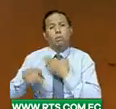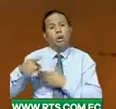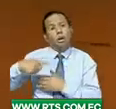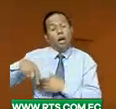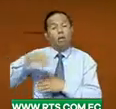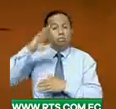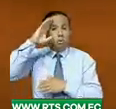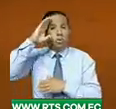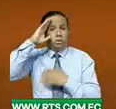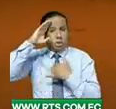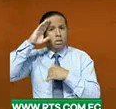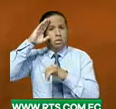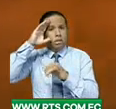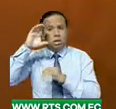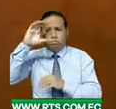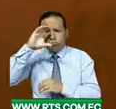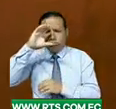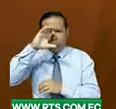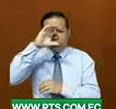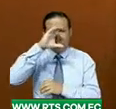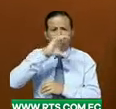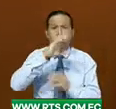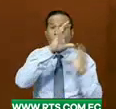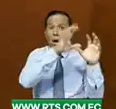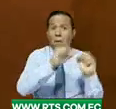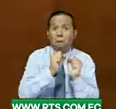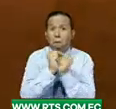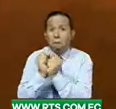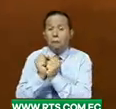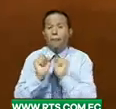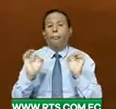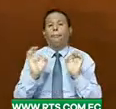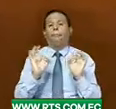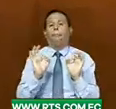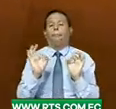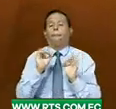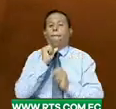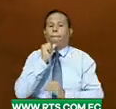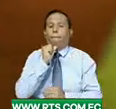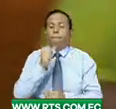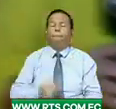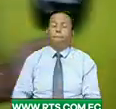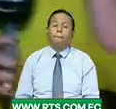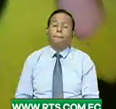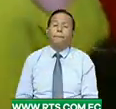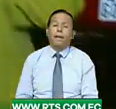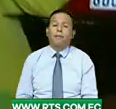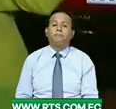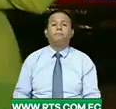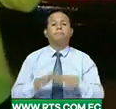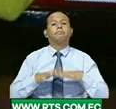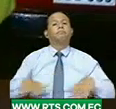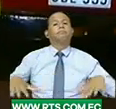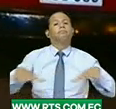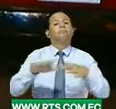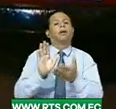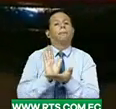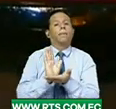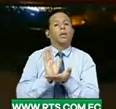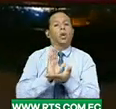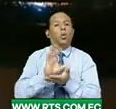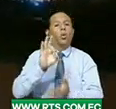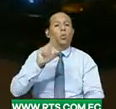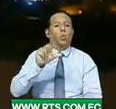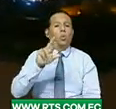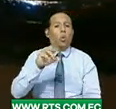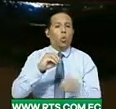los operativos y no se ha detenido a los presuntos responsables de este hecho que ocurre acá, en el bloque 21 de Flor de